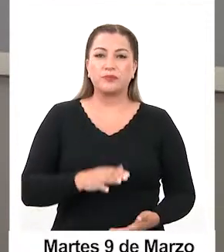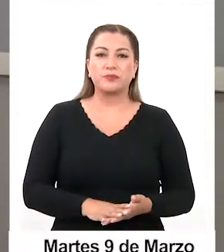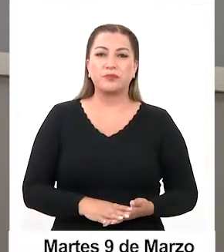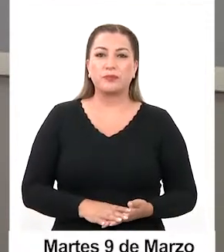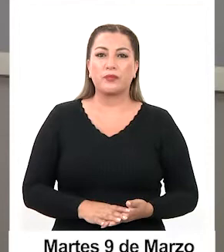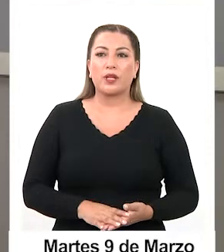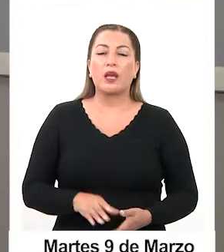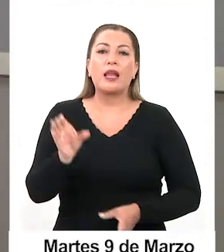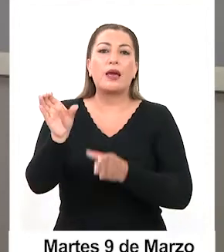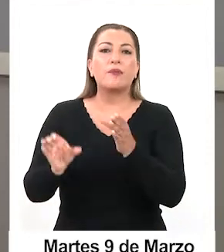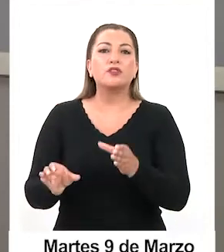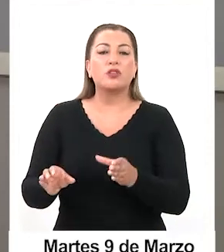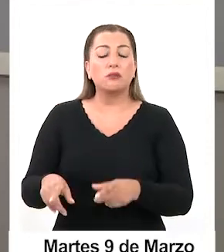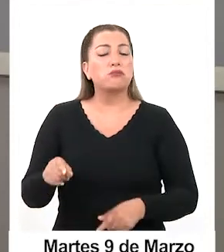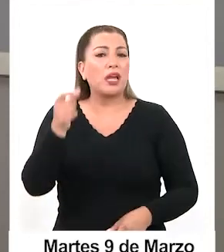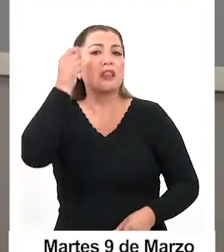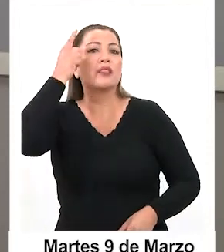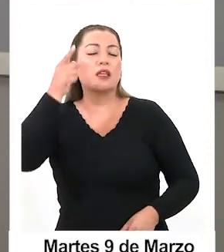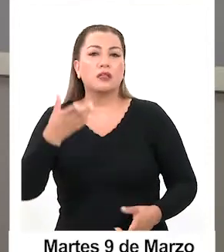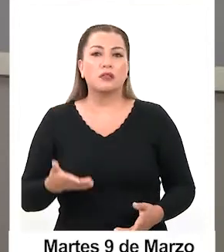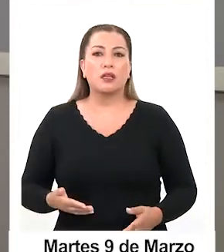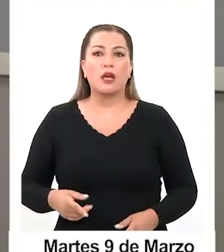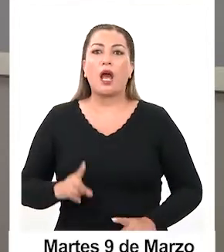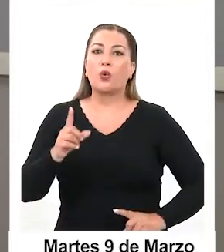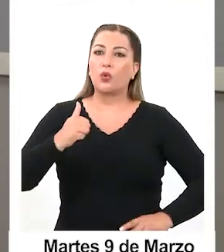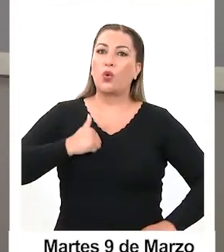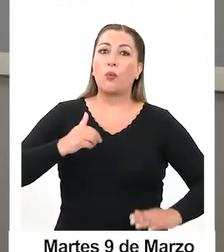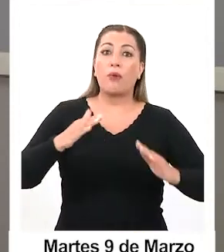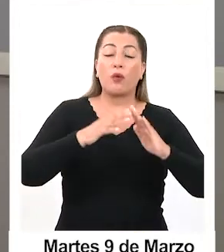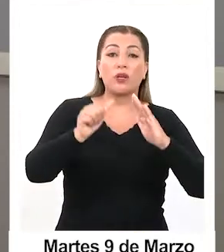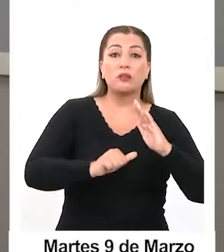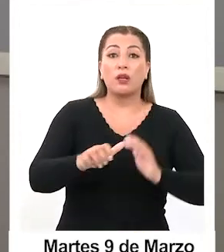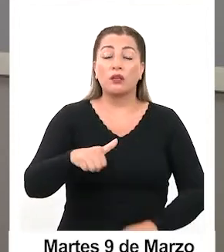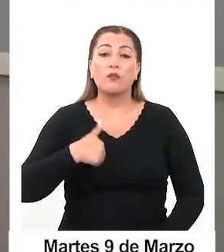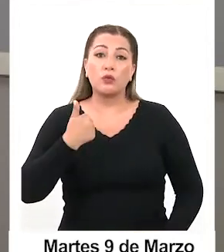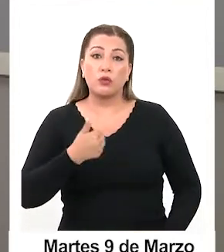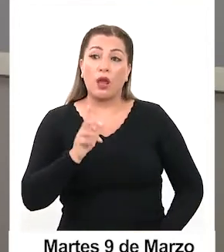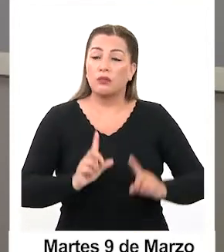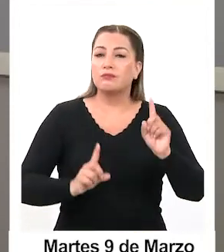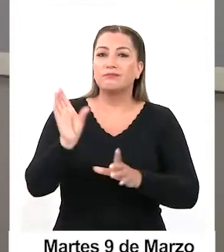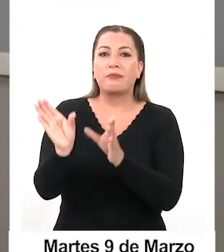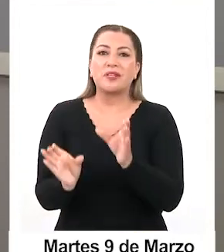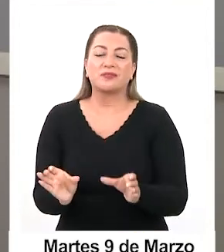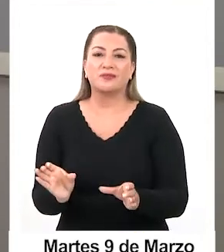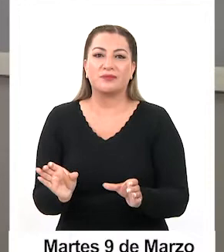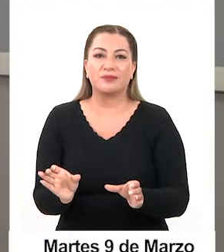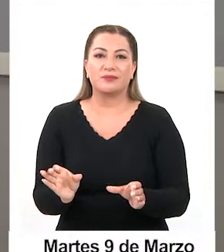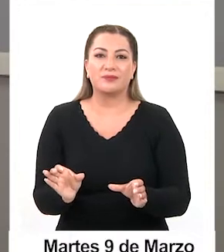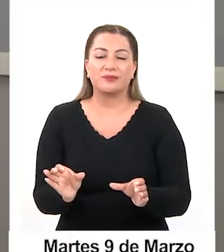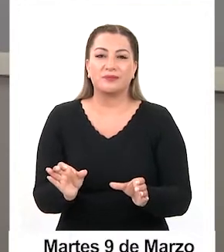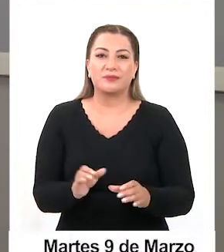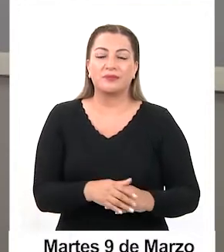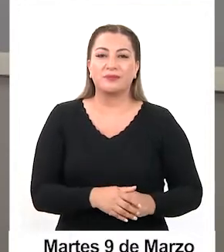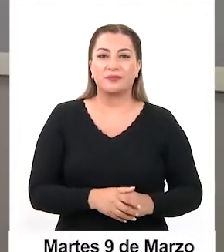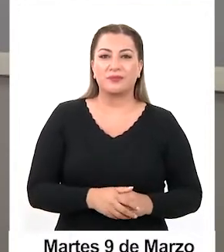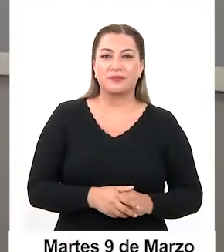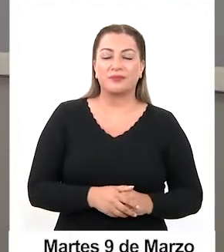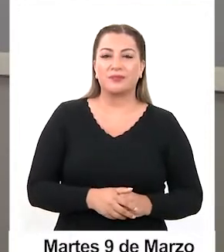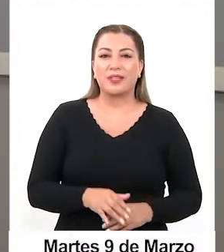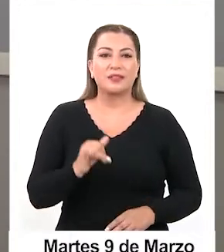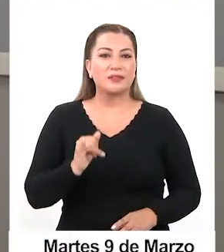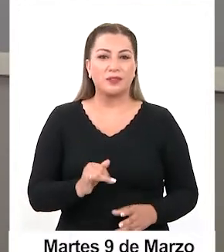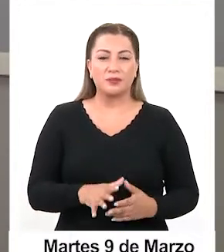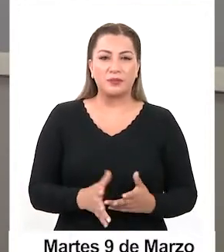la población, en el sentido que mucha población hizo cuarentena en forma voluntaria y otras personas obviamente tuvieron que verse sometidas